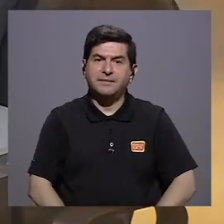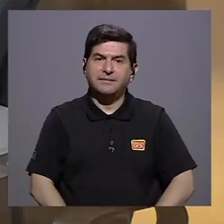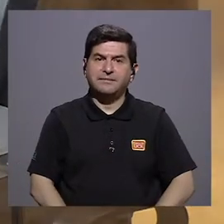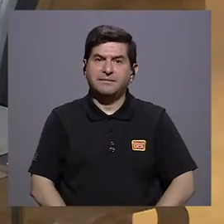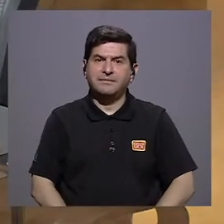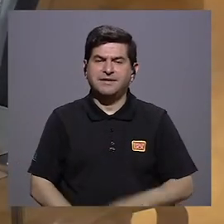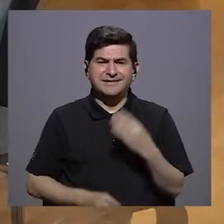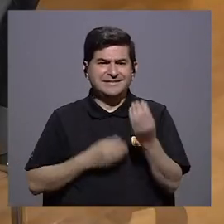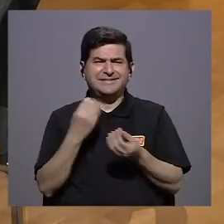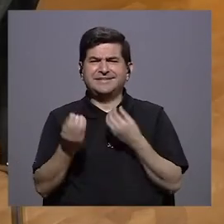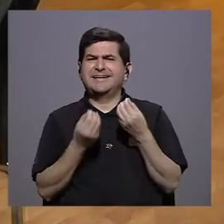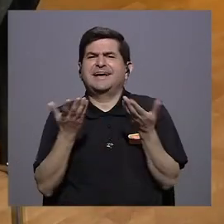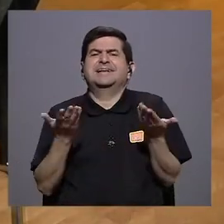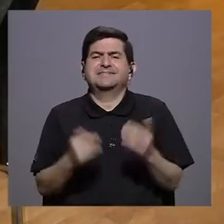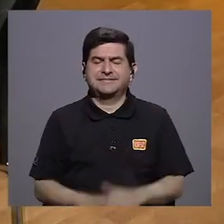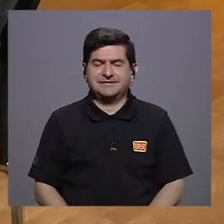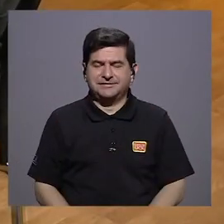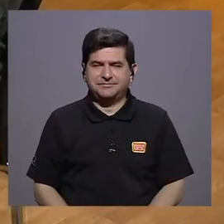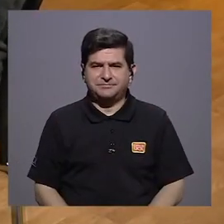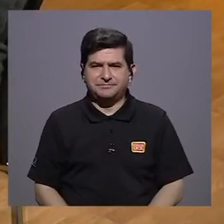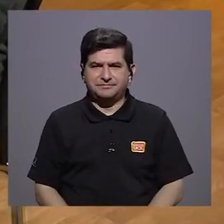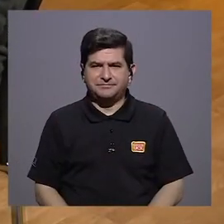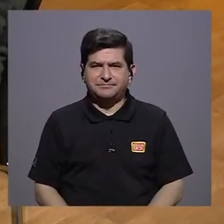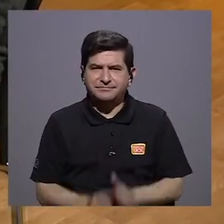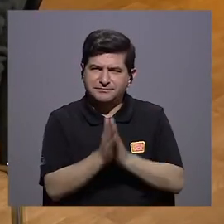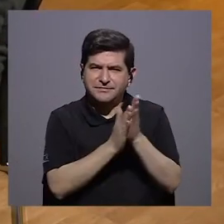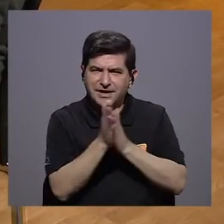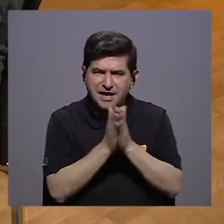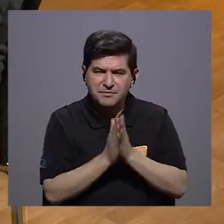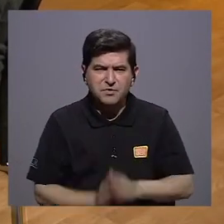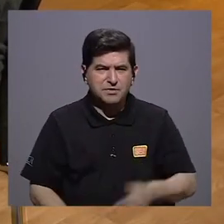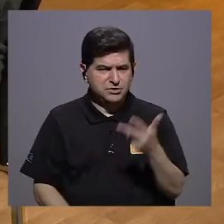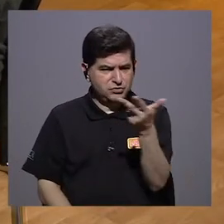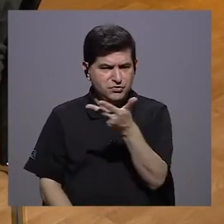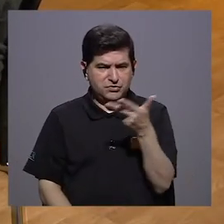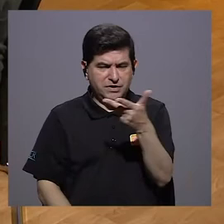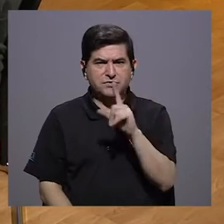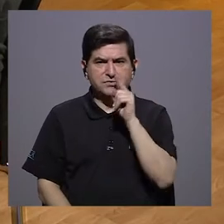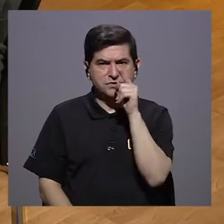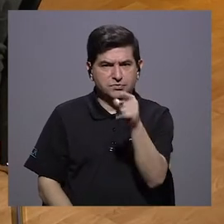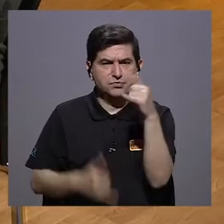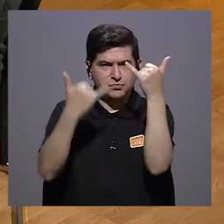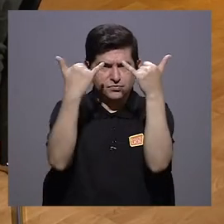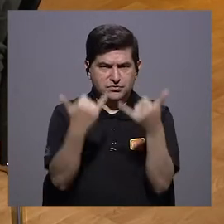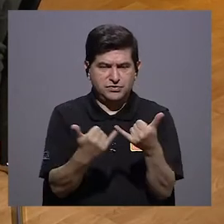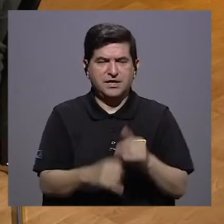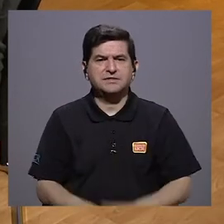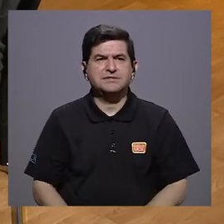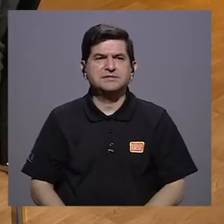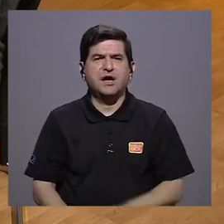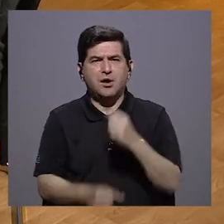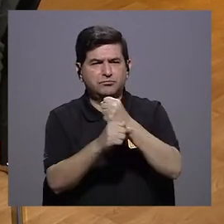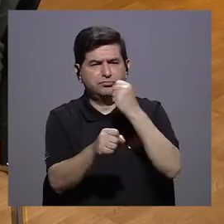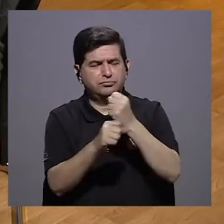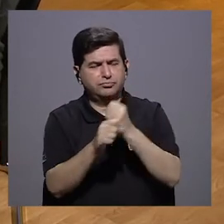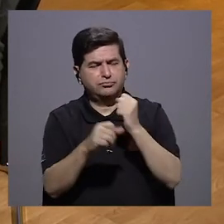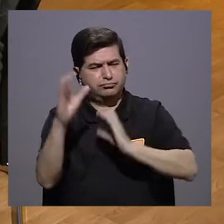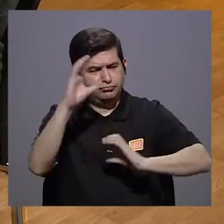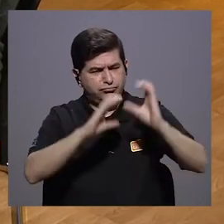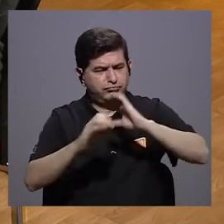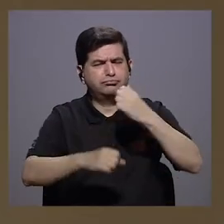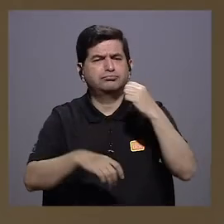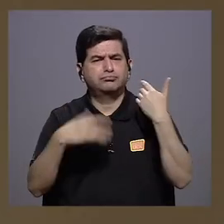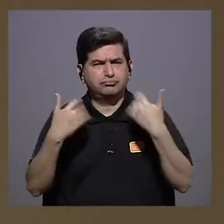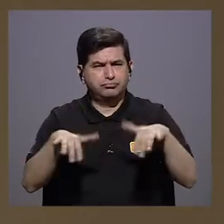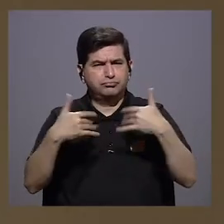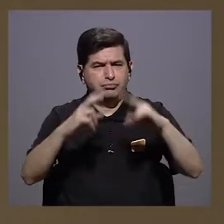¿Qué podemos hacer? ¿Qué podemos sacar provecho de estos tres que le menciono? Que usted ha hecho ya mucho trabajo científico, al menos